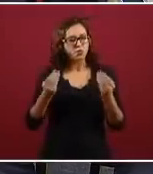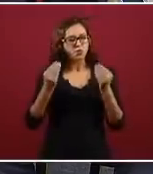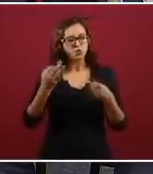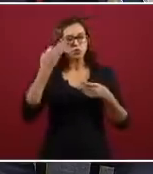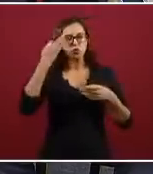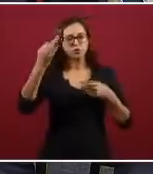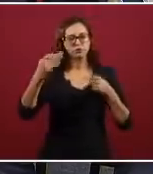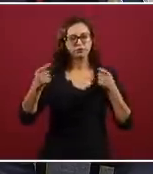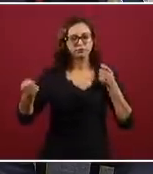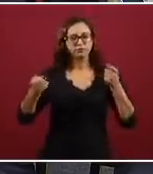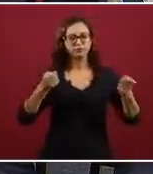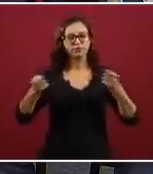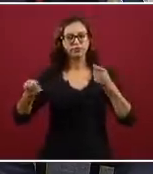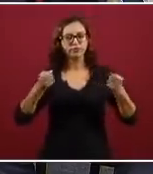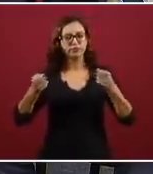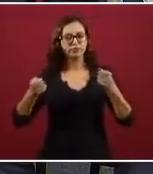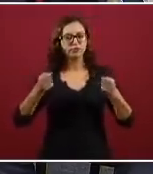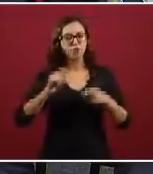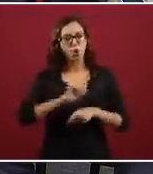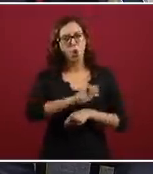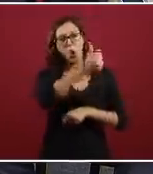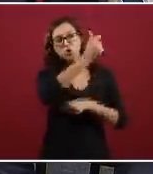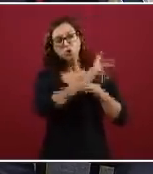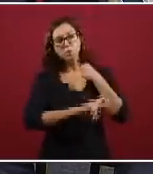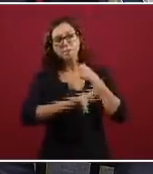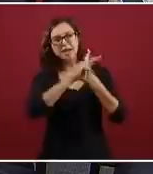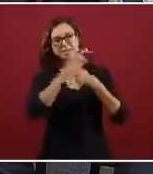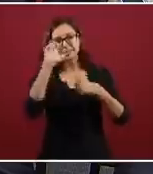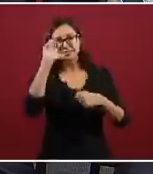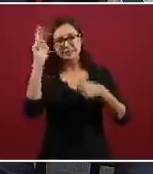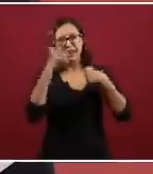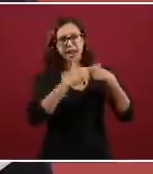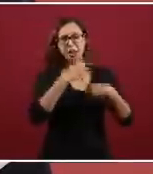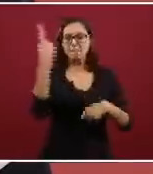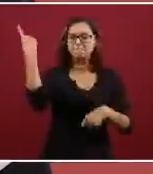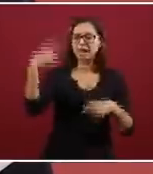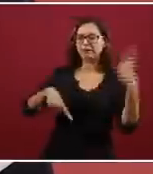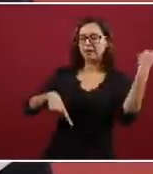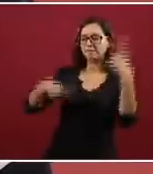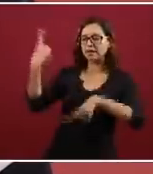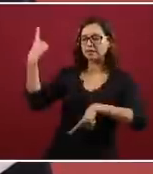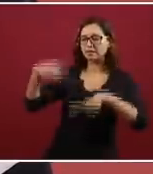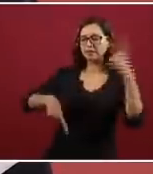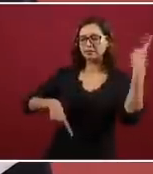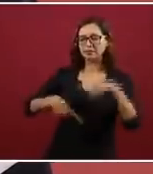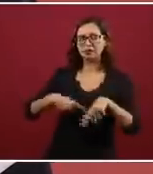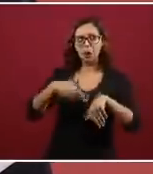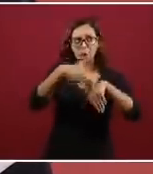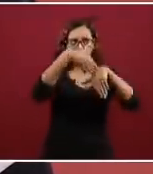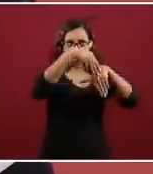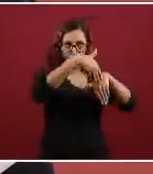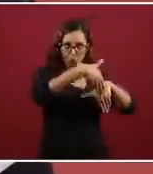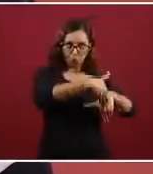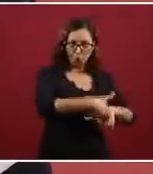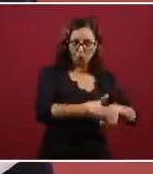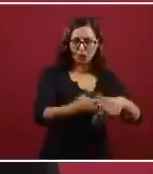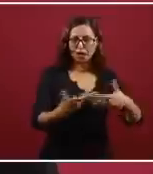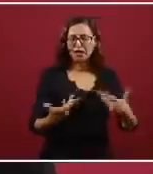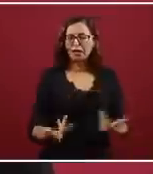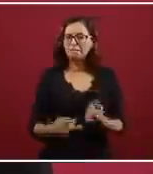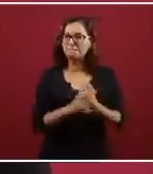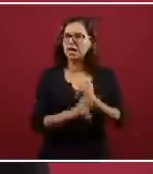con las recetas que enviaban desde el extranjero? ¿Dónde quedó la soberanía de los estados?